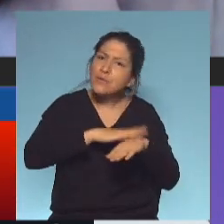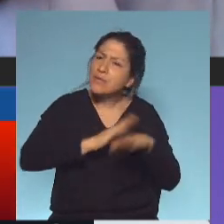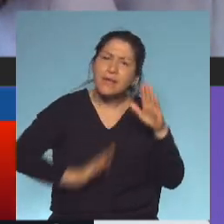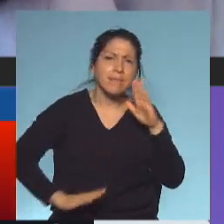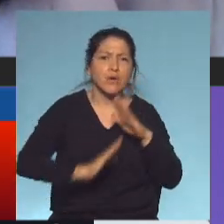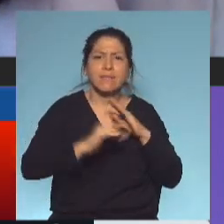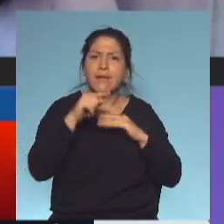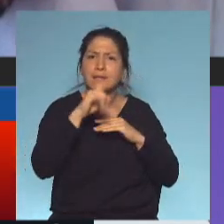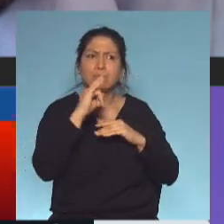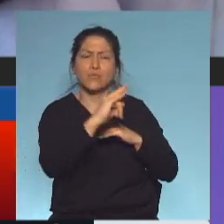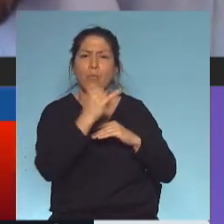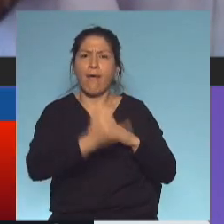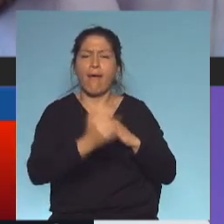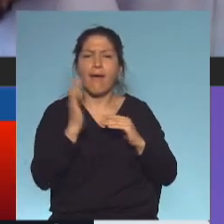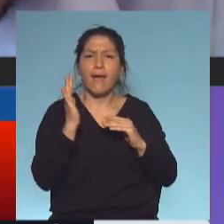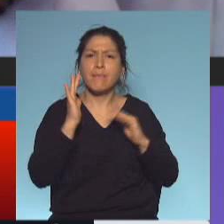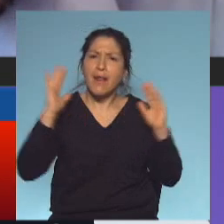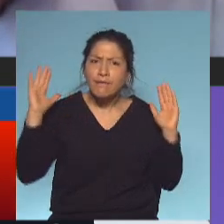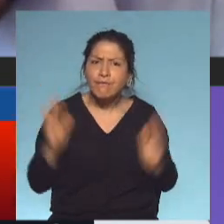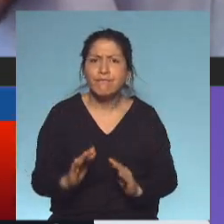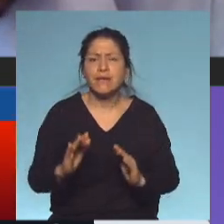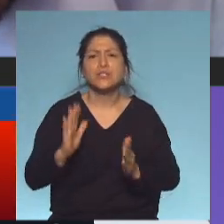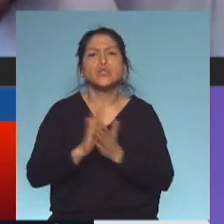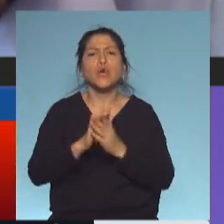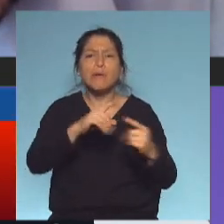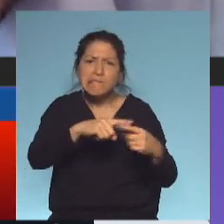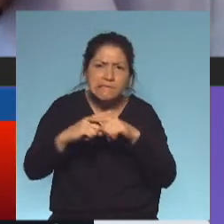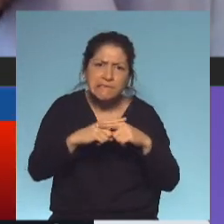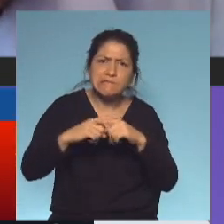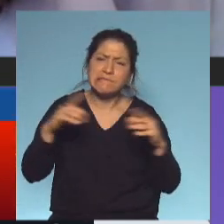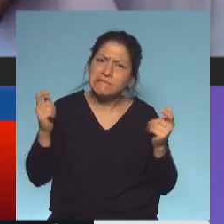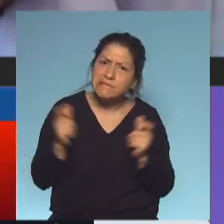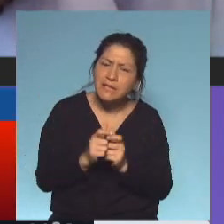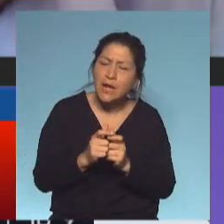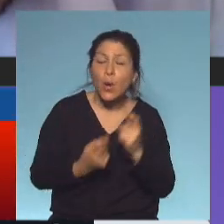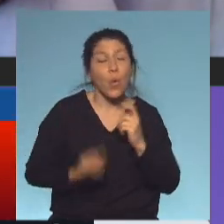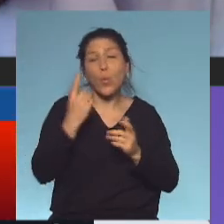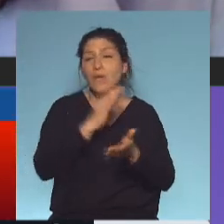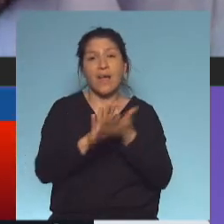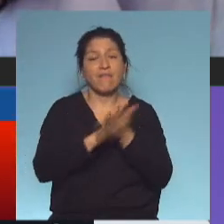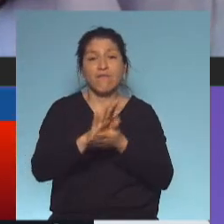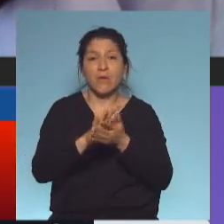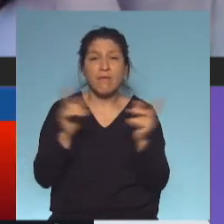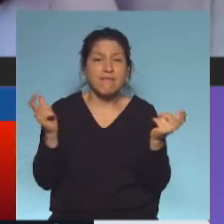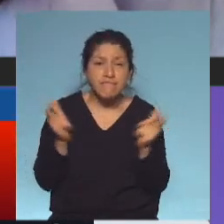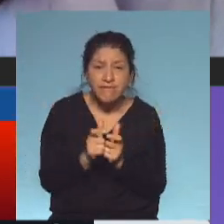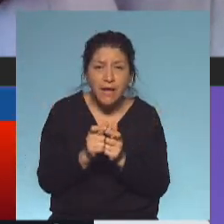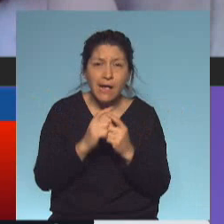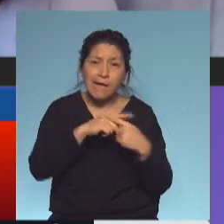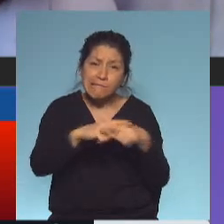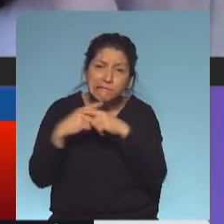primaria, para bajar el nivel de conflicto. Y la única forma de bajar el nivel de conflicto va a ser seguramente,